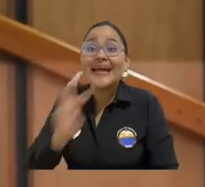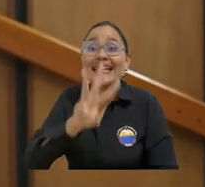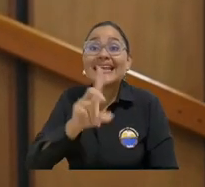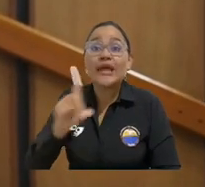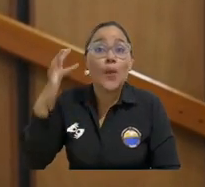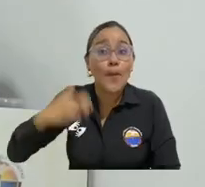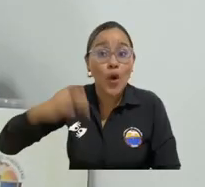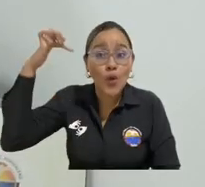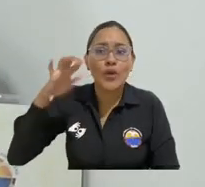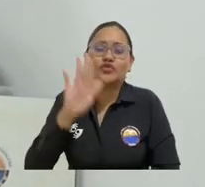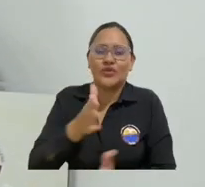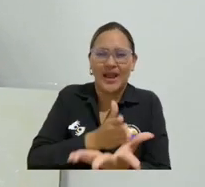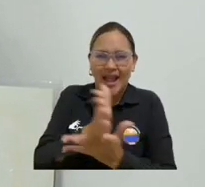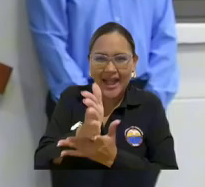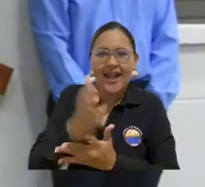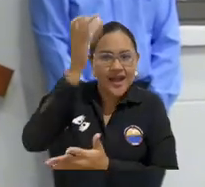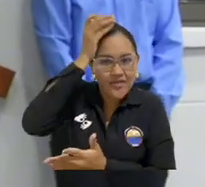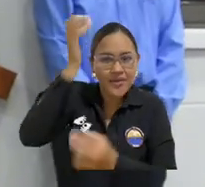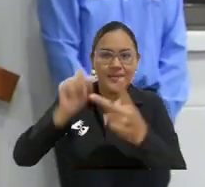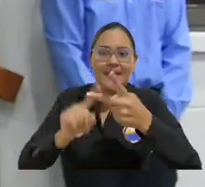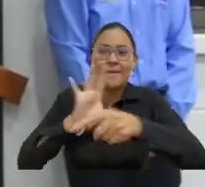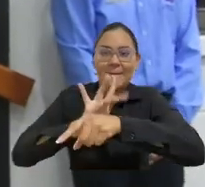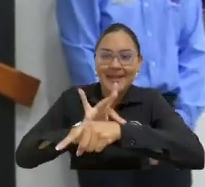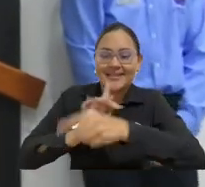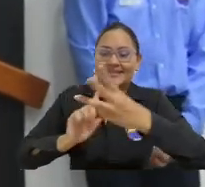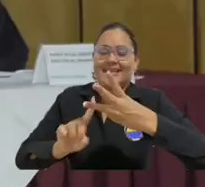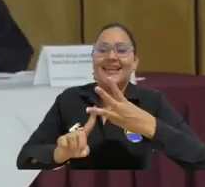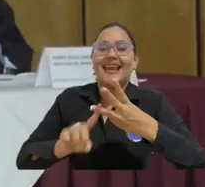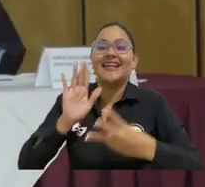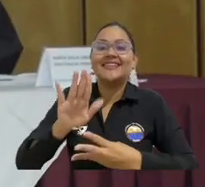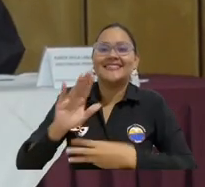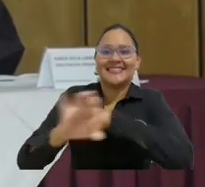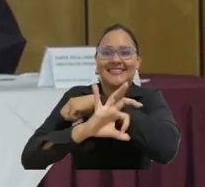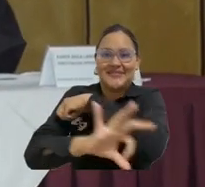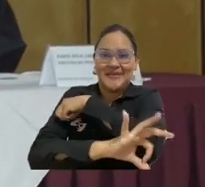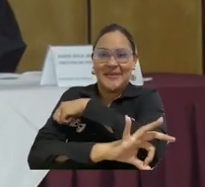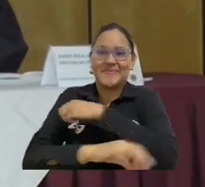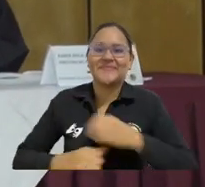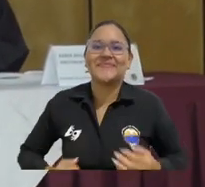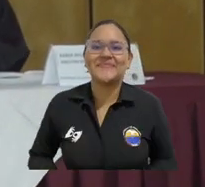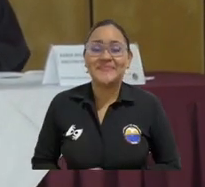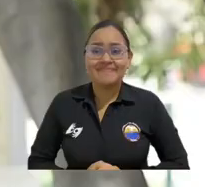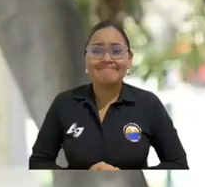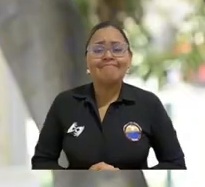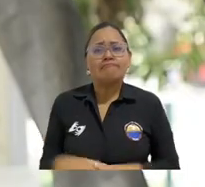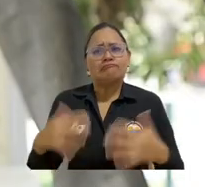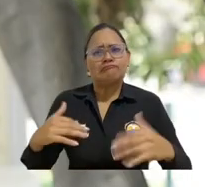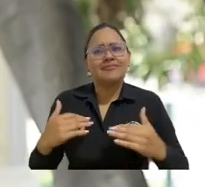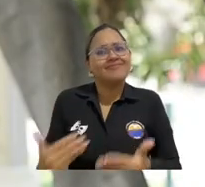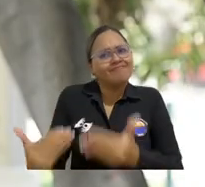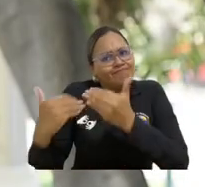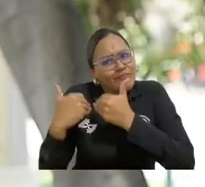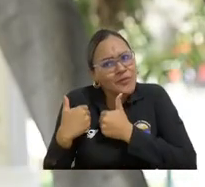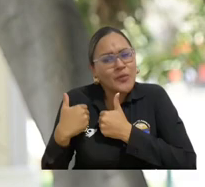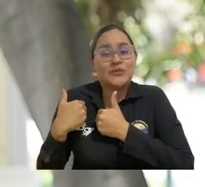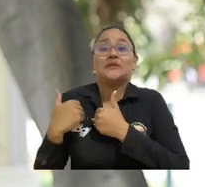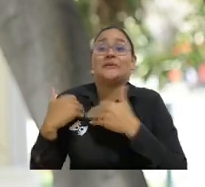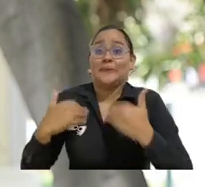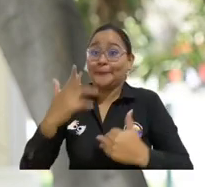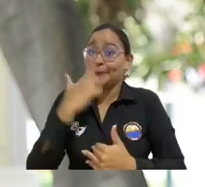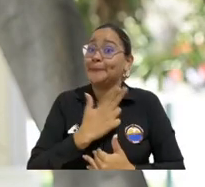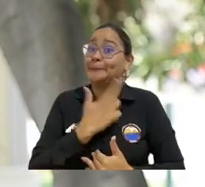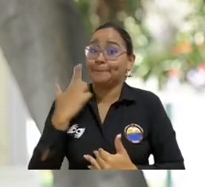nuevos profesionales de los programas académicos de Enfermería, Medicina y Psicología. La verdad, siento gran responsabilidad y